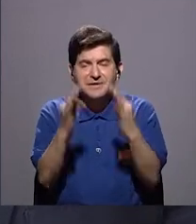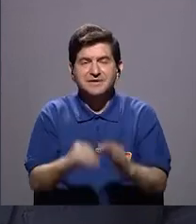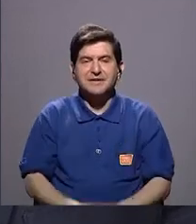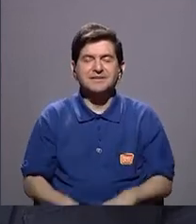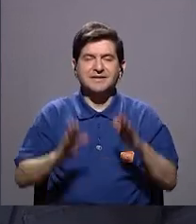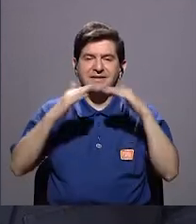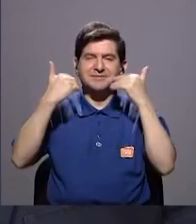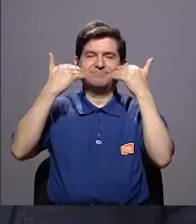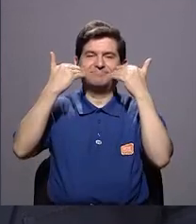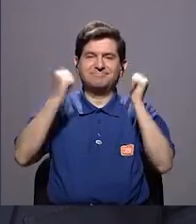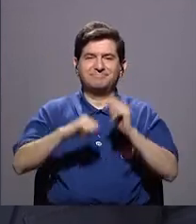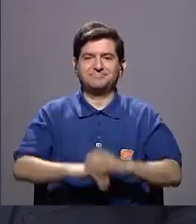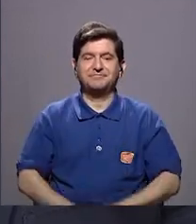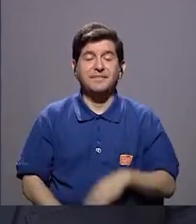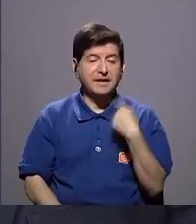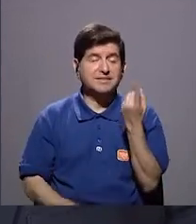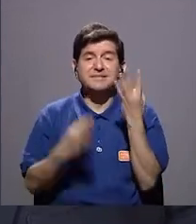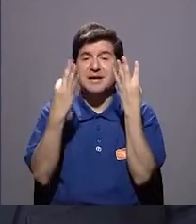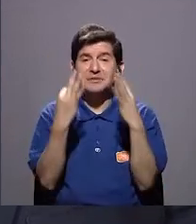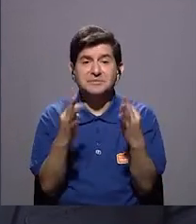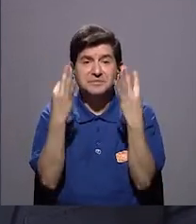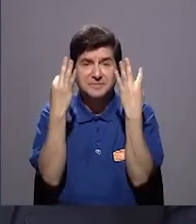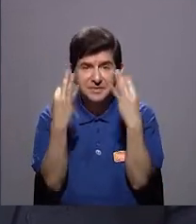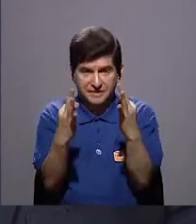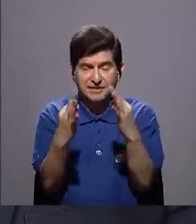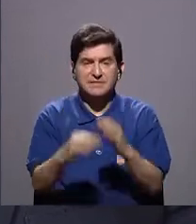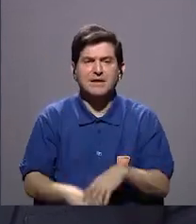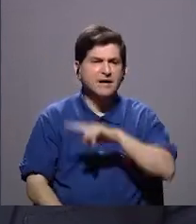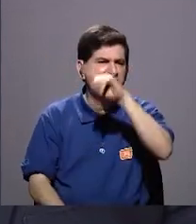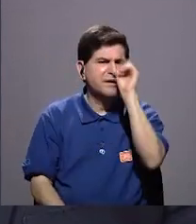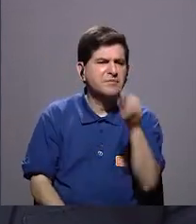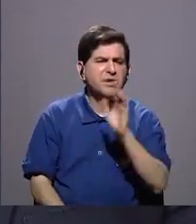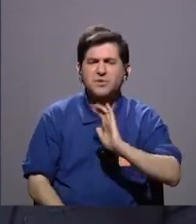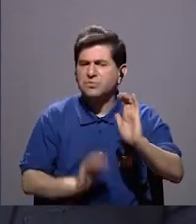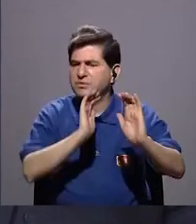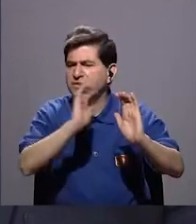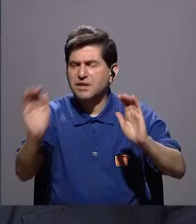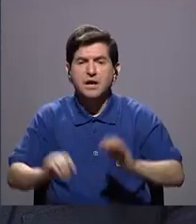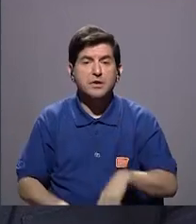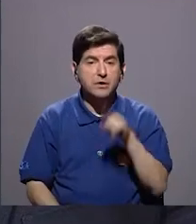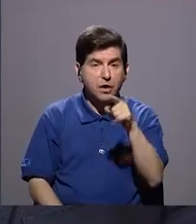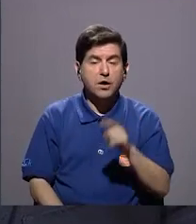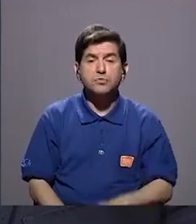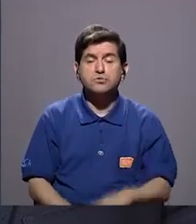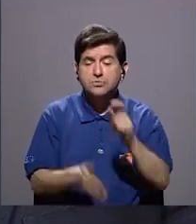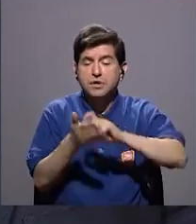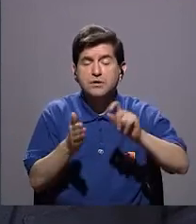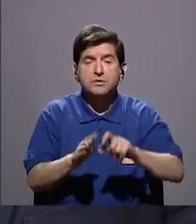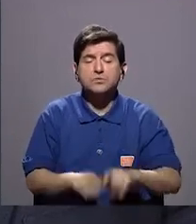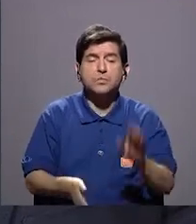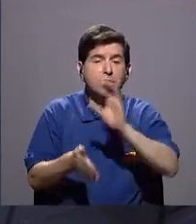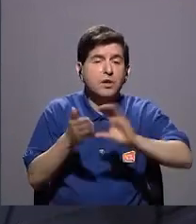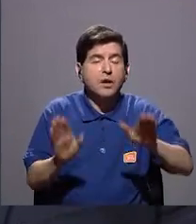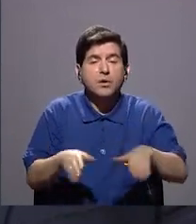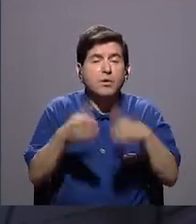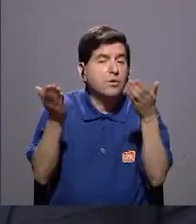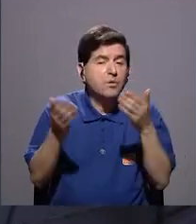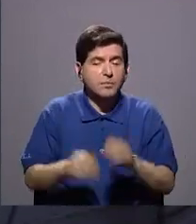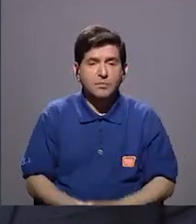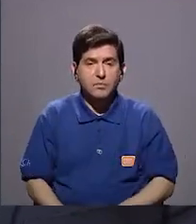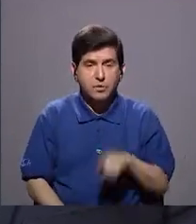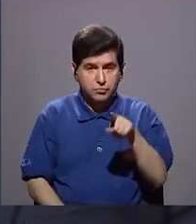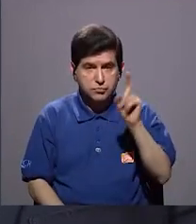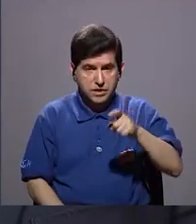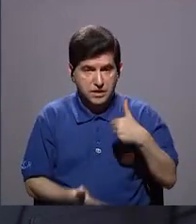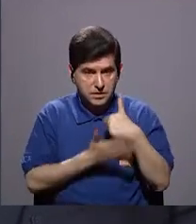llegar con una sonrisa. Siempre tratar de preguntarle a los niños, ¿cómo te fue en el centro educativo? ¿Hay algo en lo que necesitas